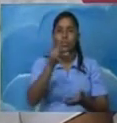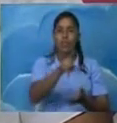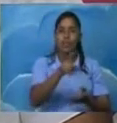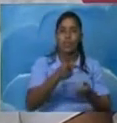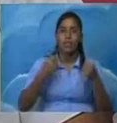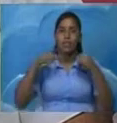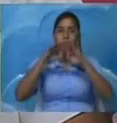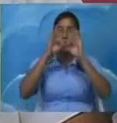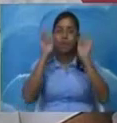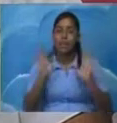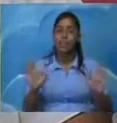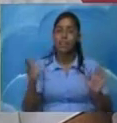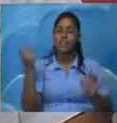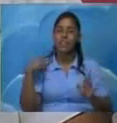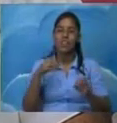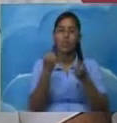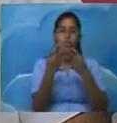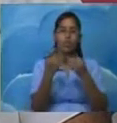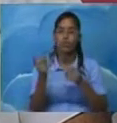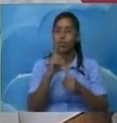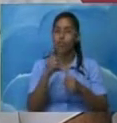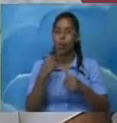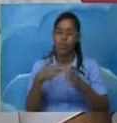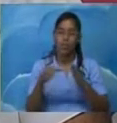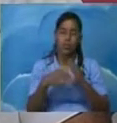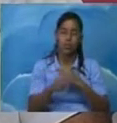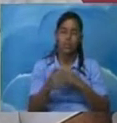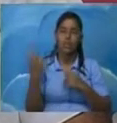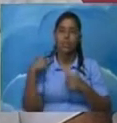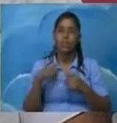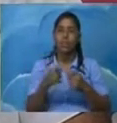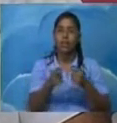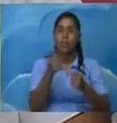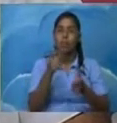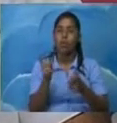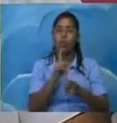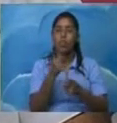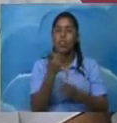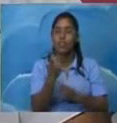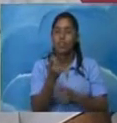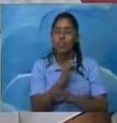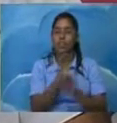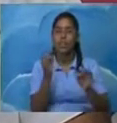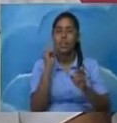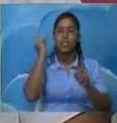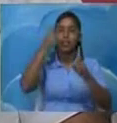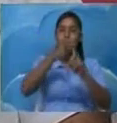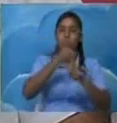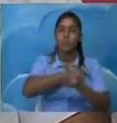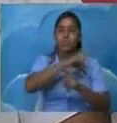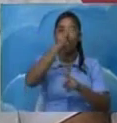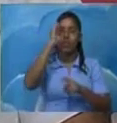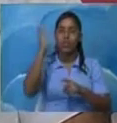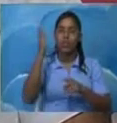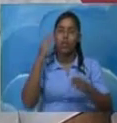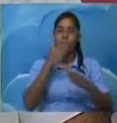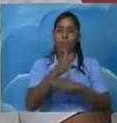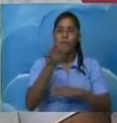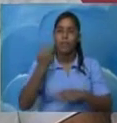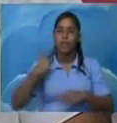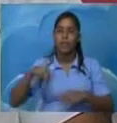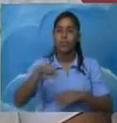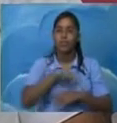que el que tenía mucho no le sobraba y el que tenía poco no le faltaba. Ese es el propósito de Dios, que entre